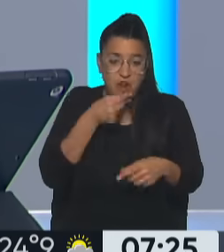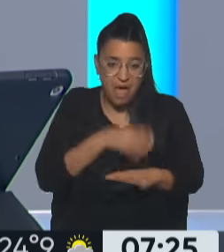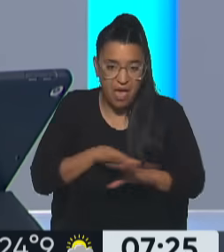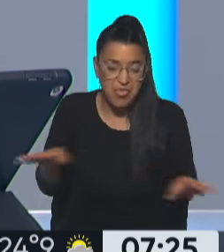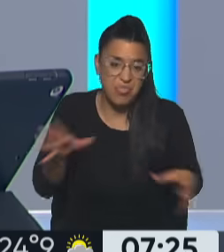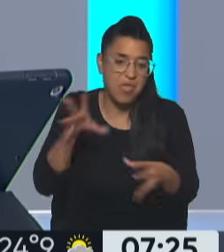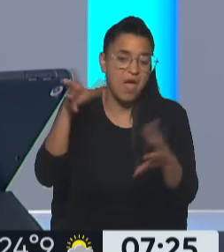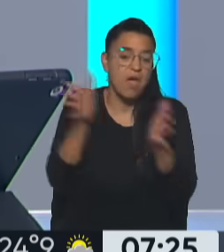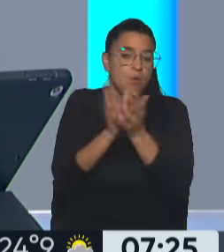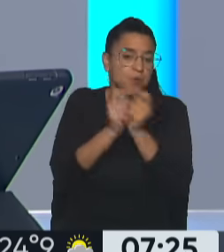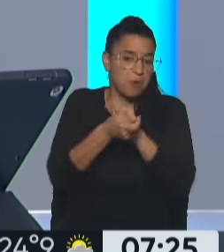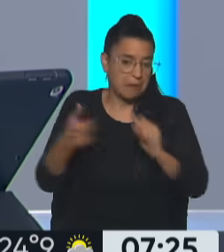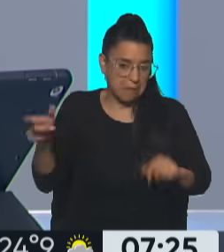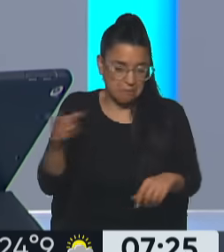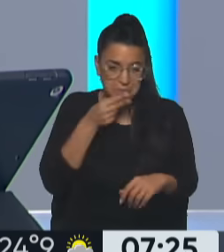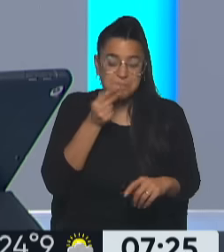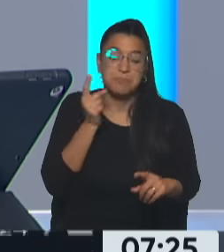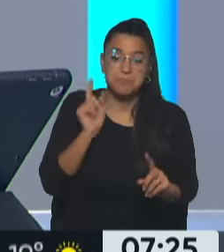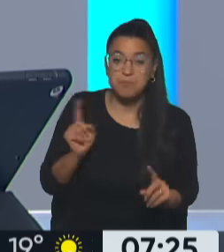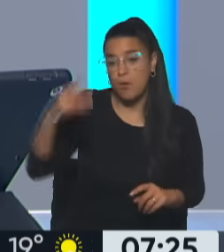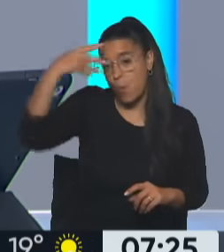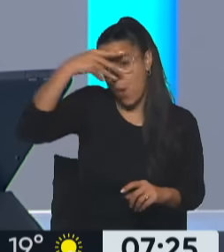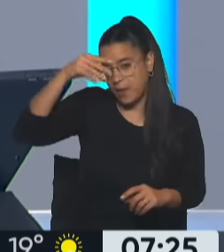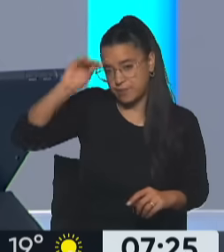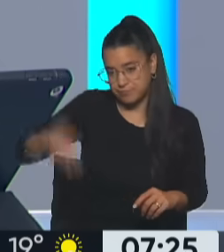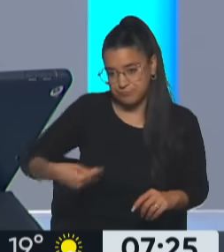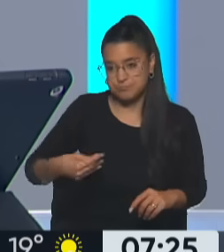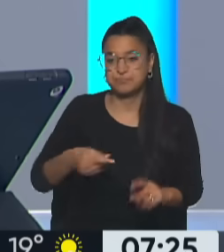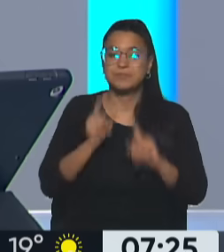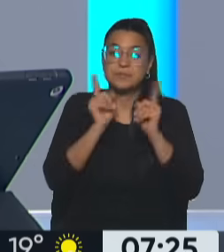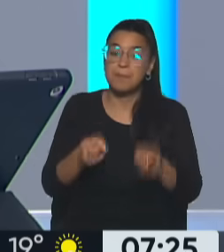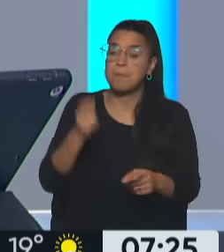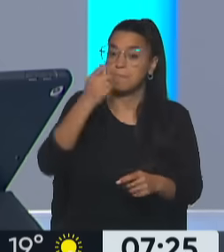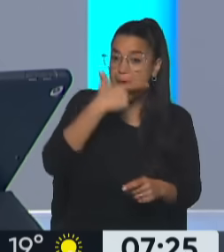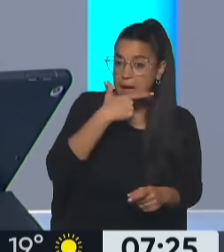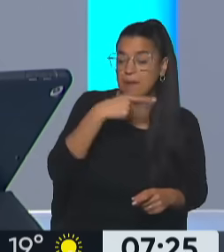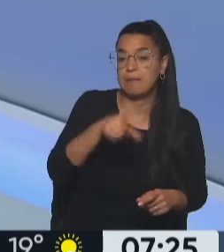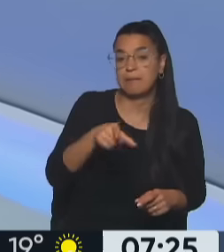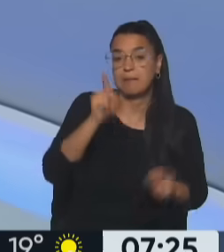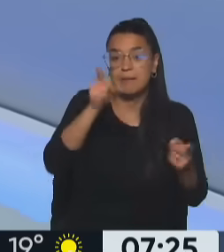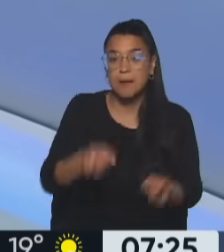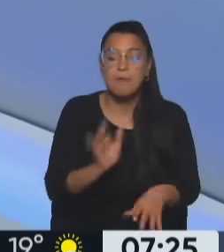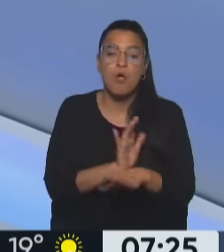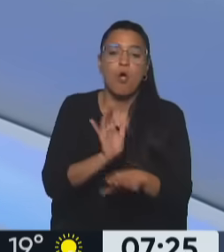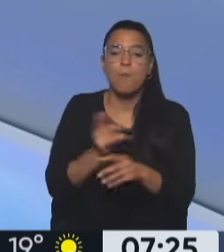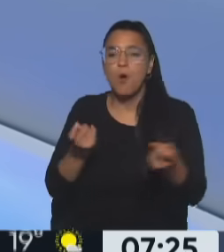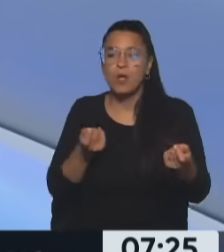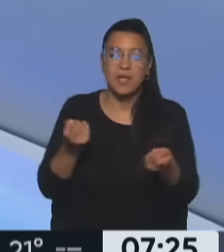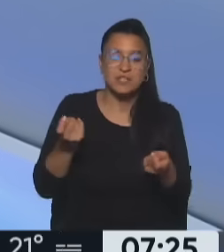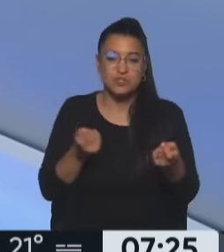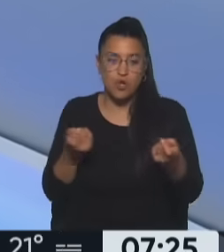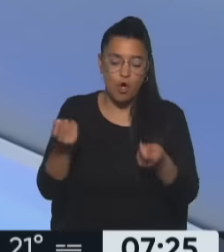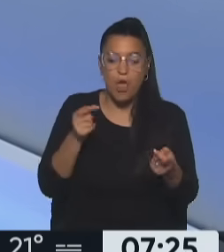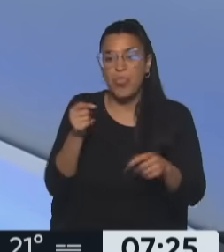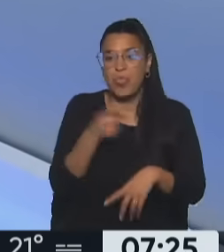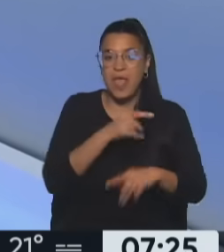Juntos por el Cambio y mucho menos para Patricia Bullrich y para Mauricio Macri, que fue de alguna manera el gestor de la candidatura de